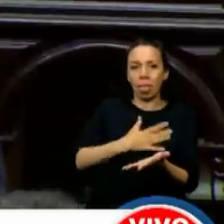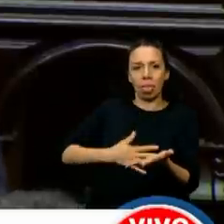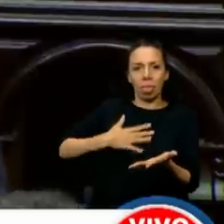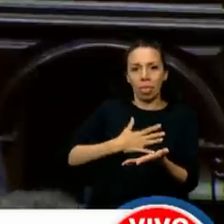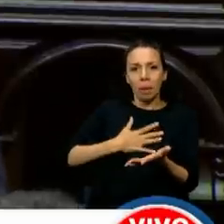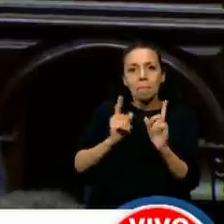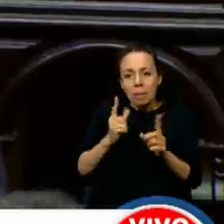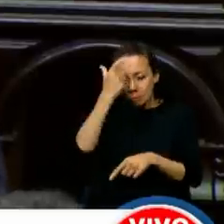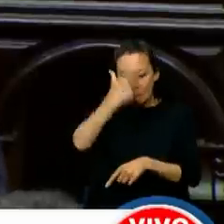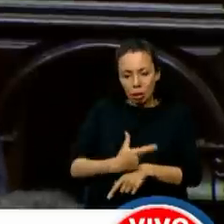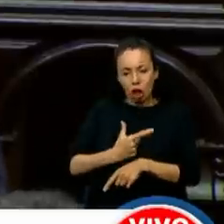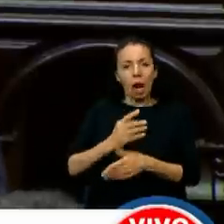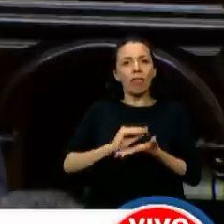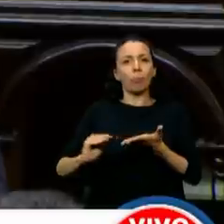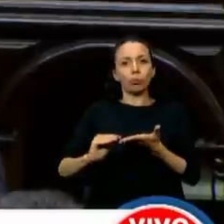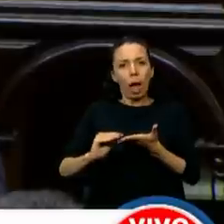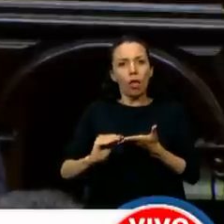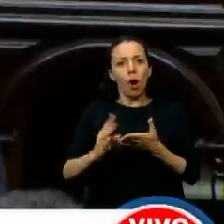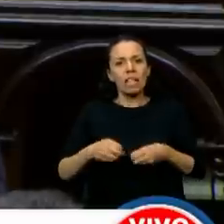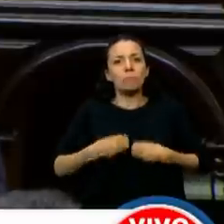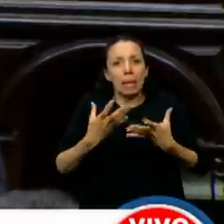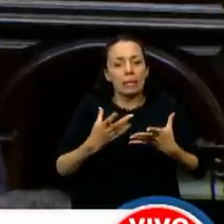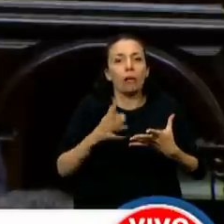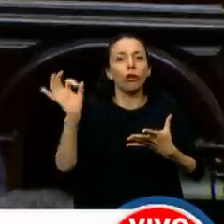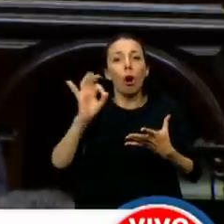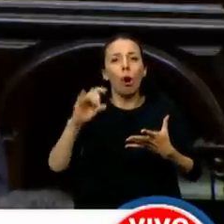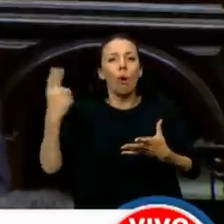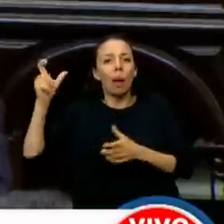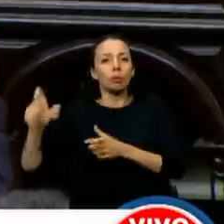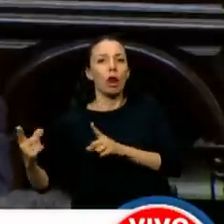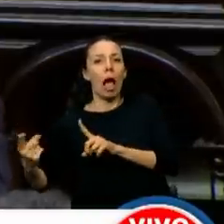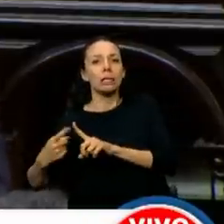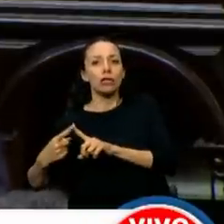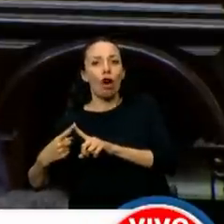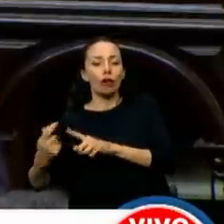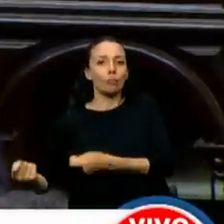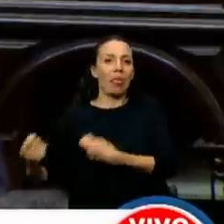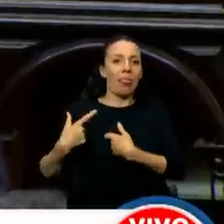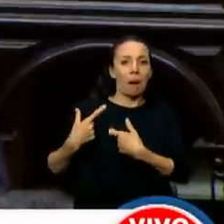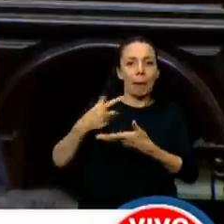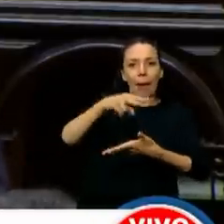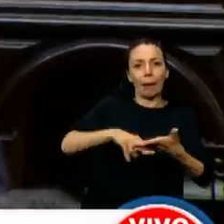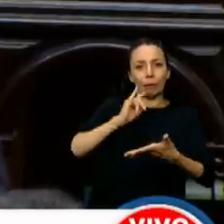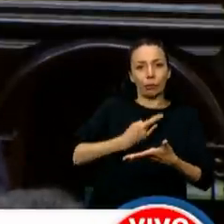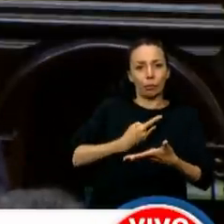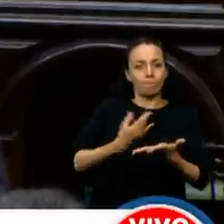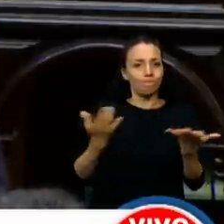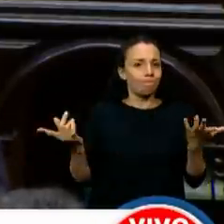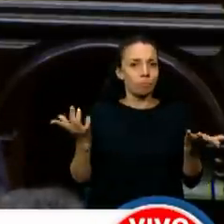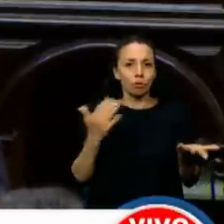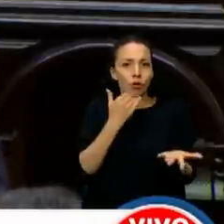os empresa la voluntad de un asesor externo o interno en segundo lugar presidente